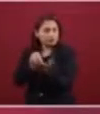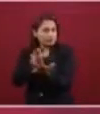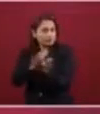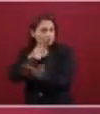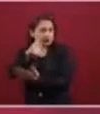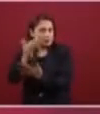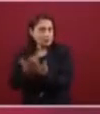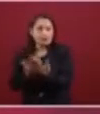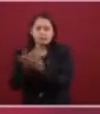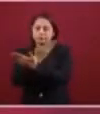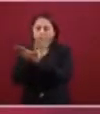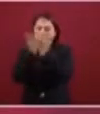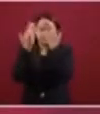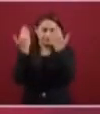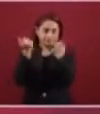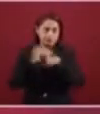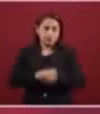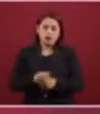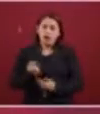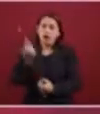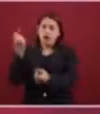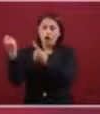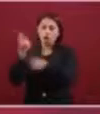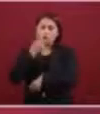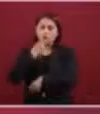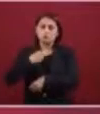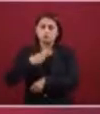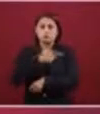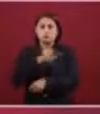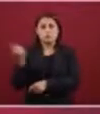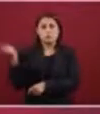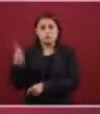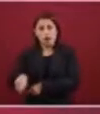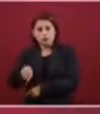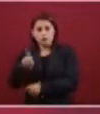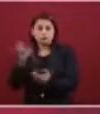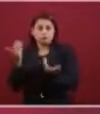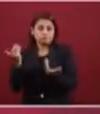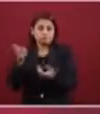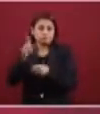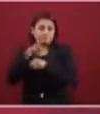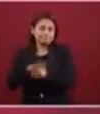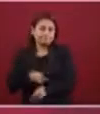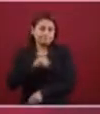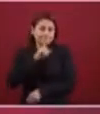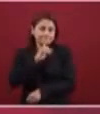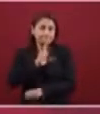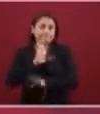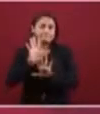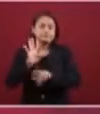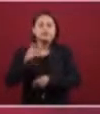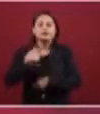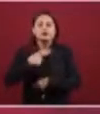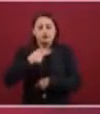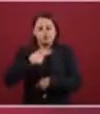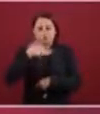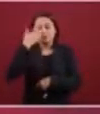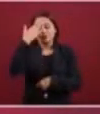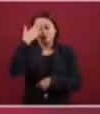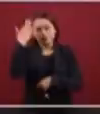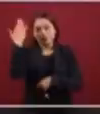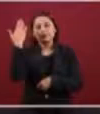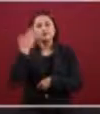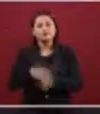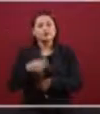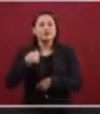nuevo régimen. Ellos dicen que pues los obligaron prácticamente. Yo fui corresponsal muchos años también, sé lo que